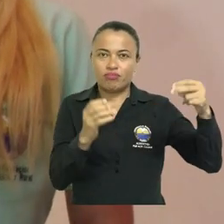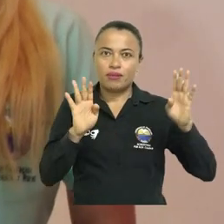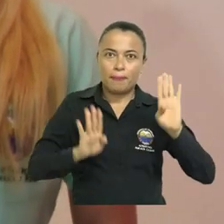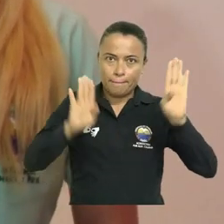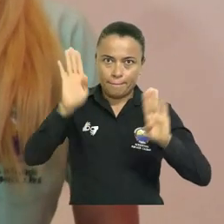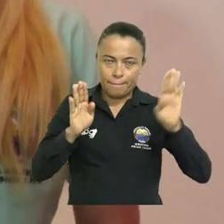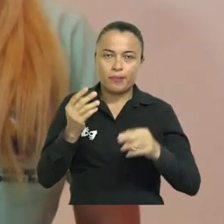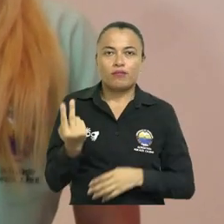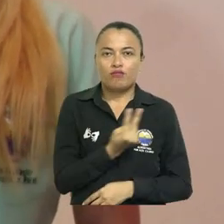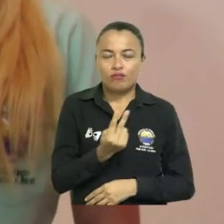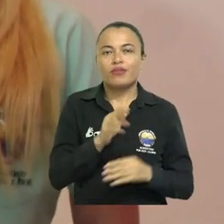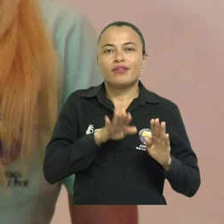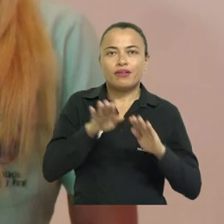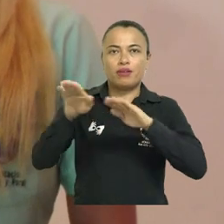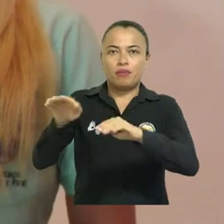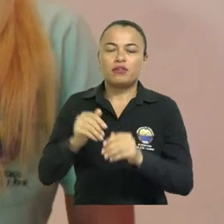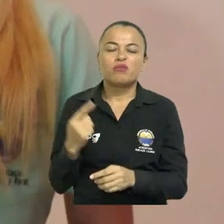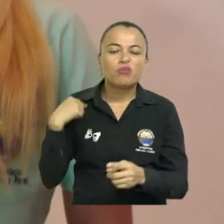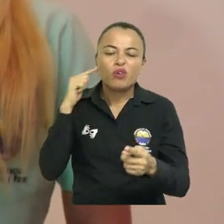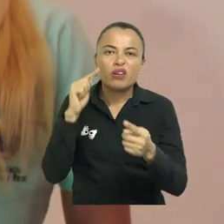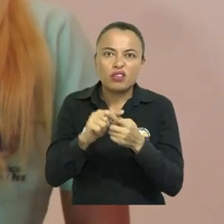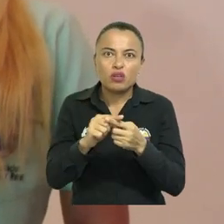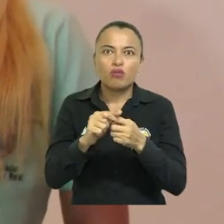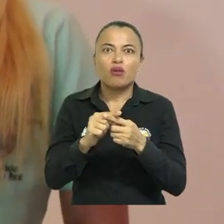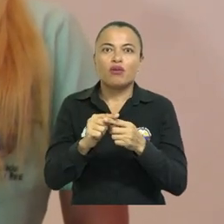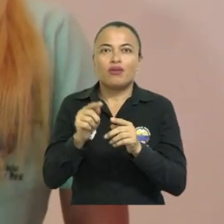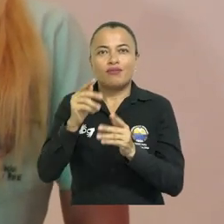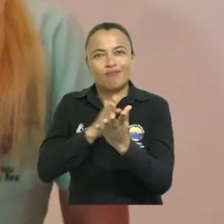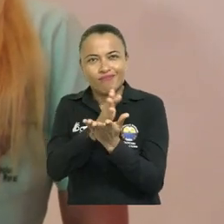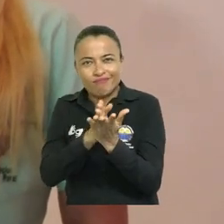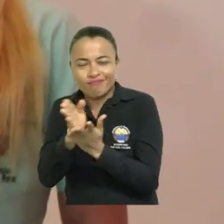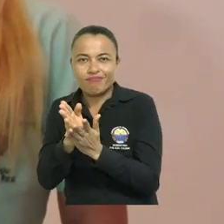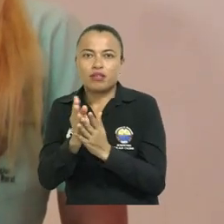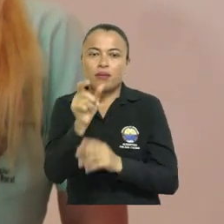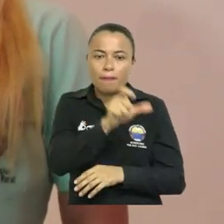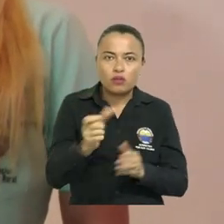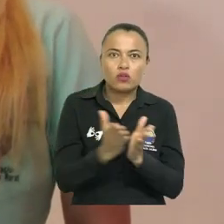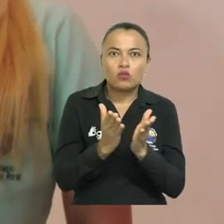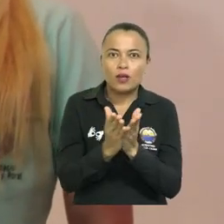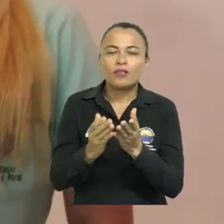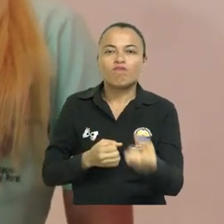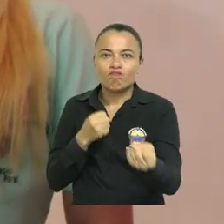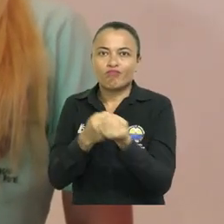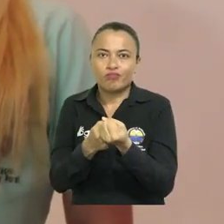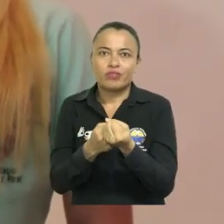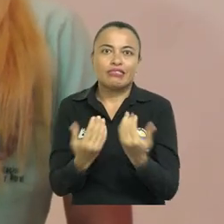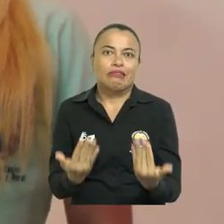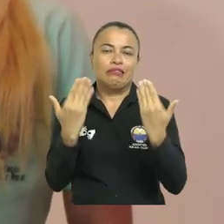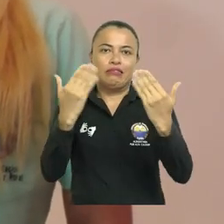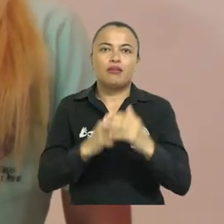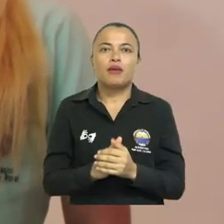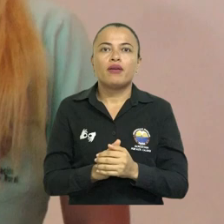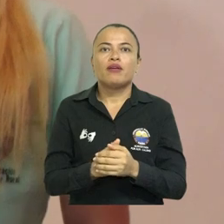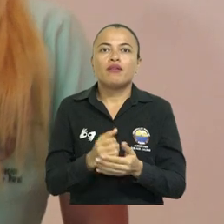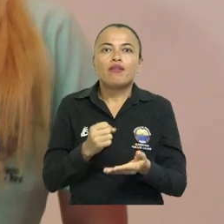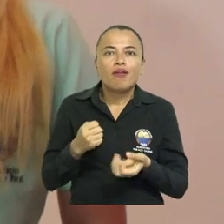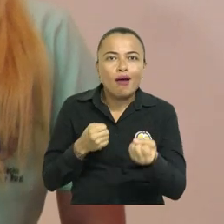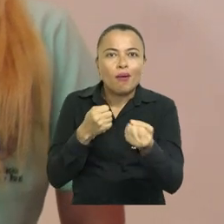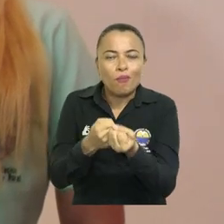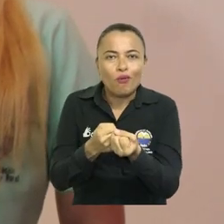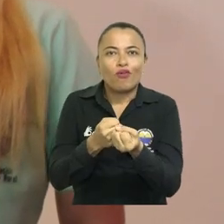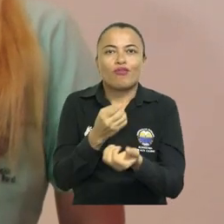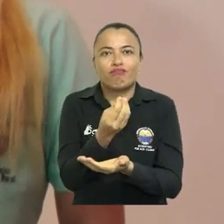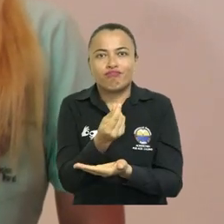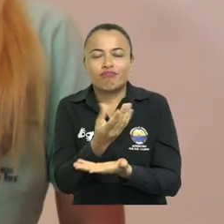Ya que vamos a buscar el beneficio de nuestro programa y de nuestros estudiantes. Gestionando ayudantías. Fomentando la participación de los estudiantes